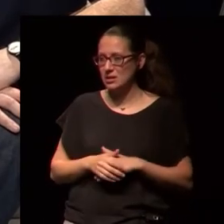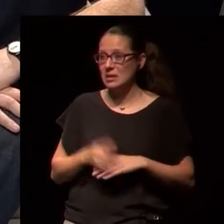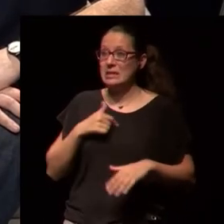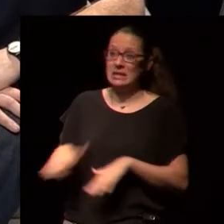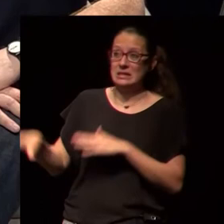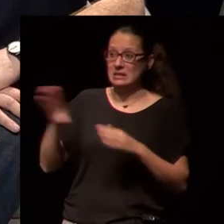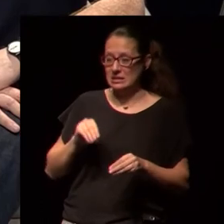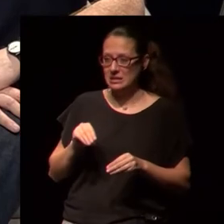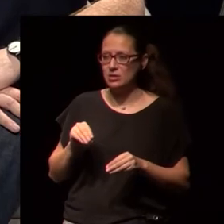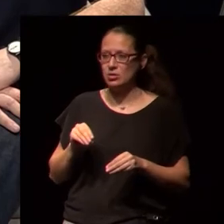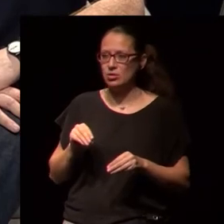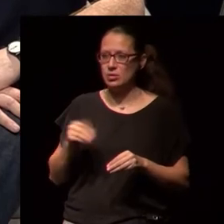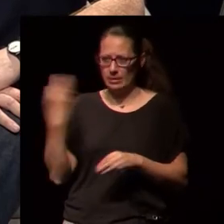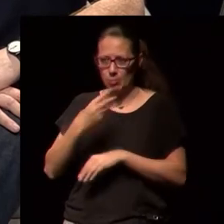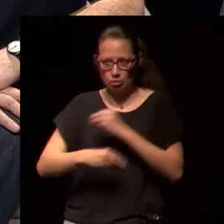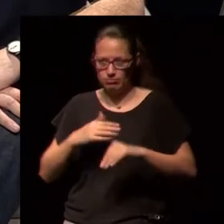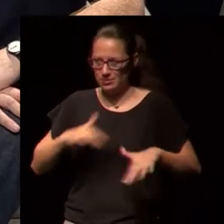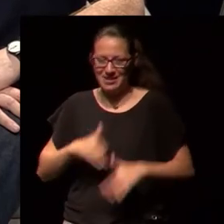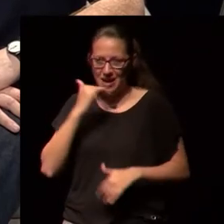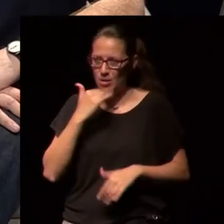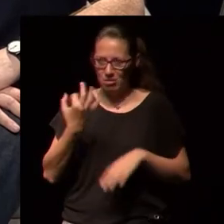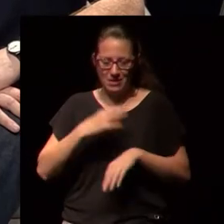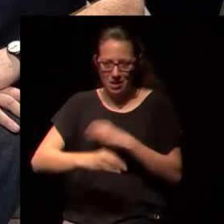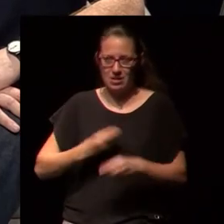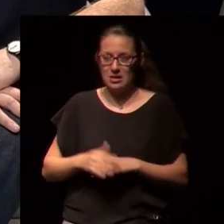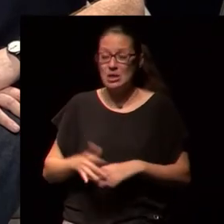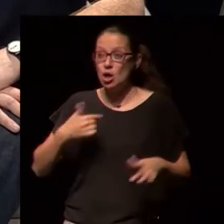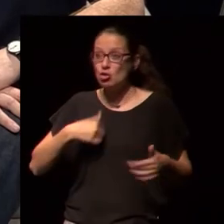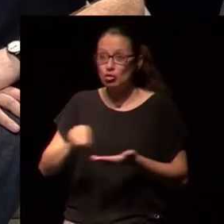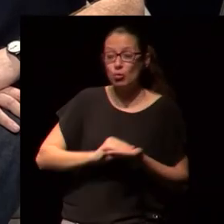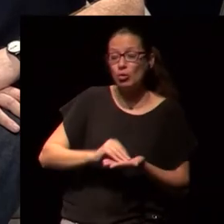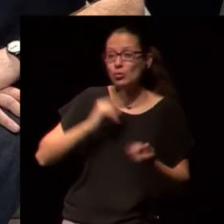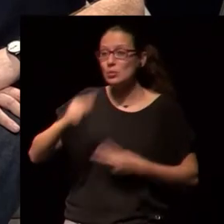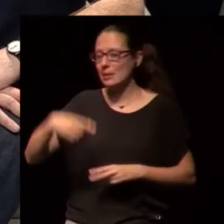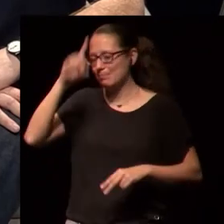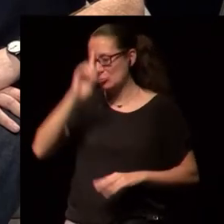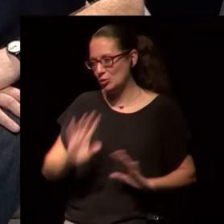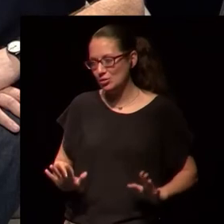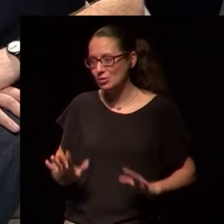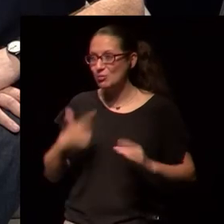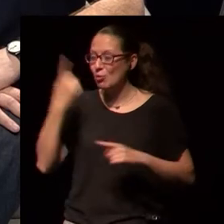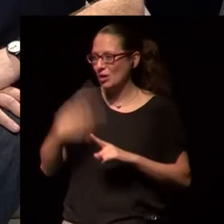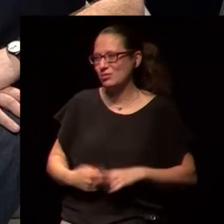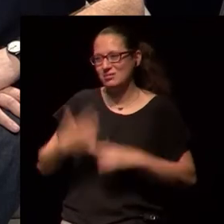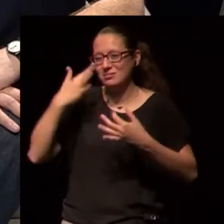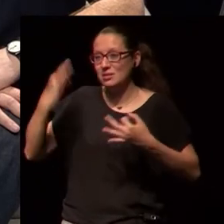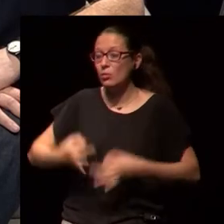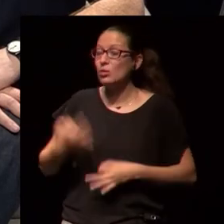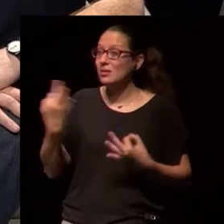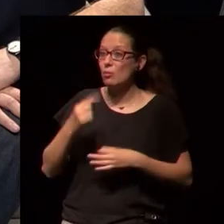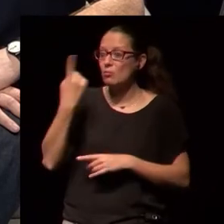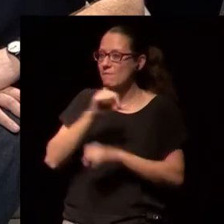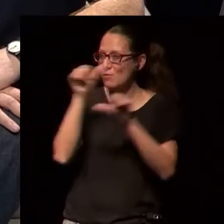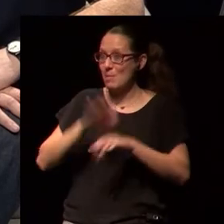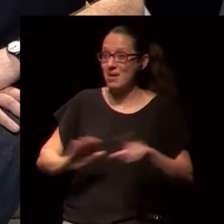que tenemos que hacer algo. No sé si tengo la respuesta o la solución, pero estoy seguro de que una forma de